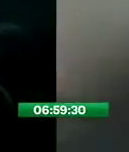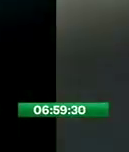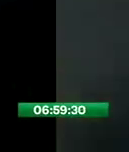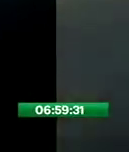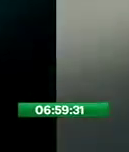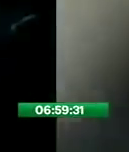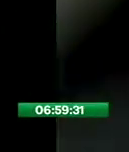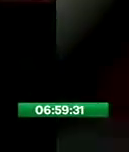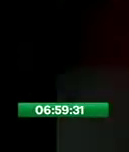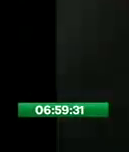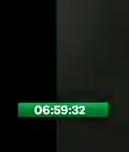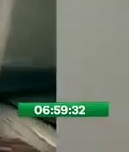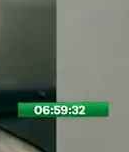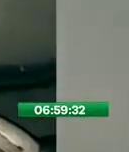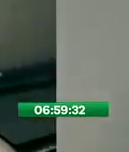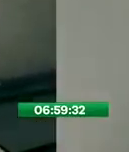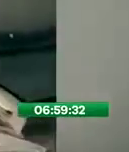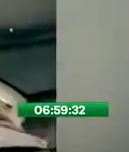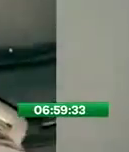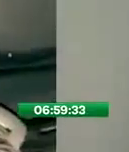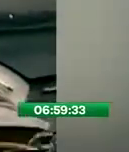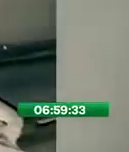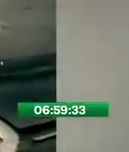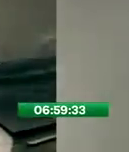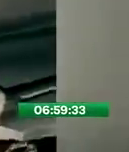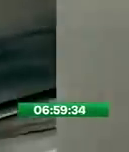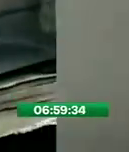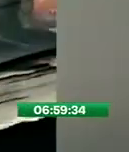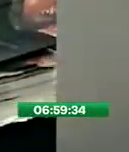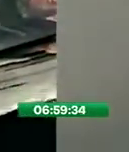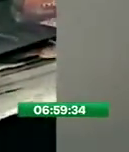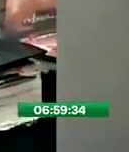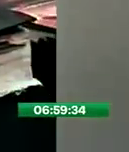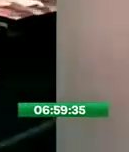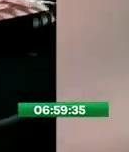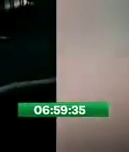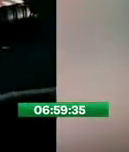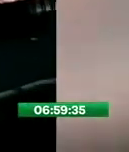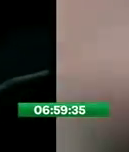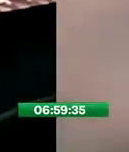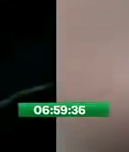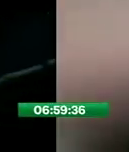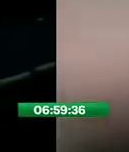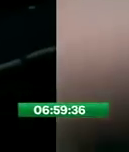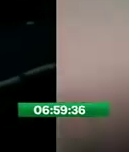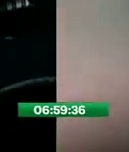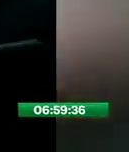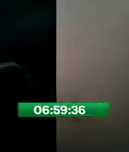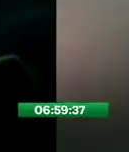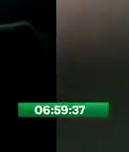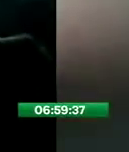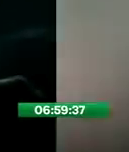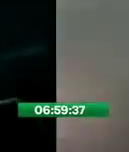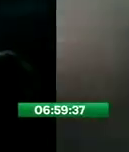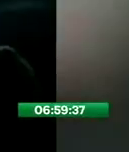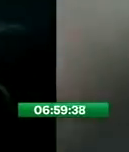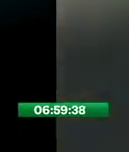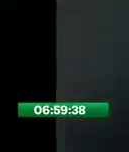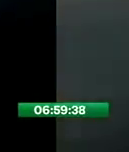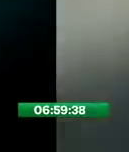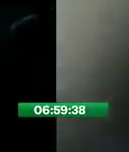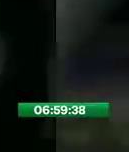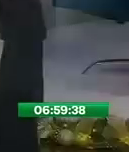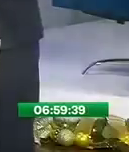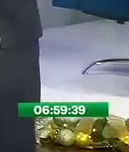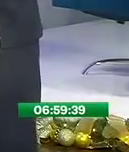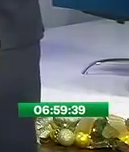más adelante. Pero no, prefieren... Bueno. Prefieren cometer este tipo de situaciones, este tipo